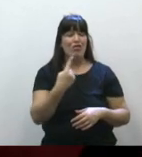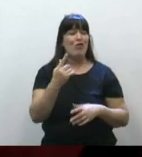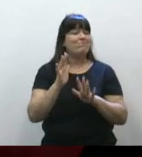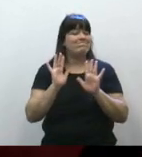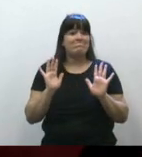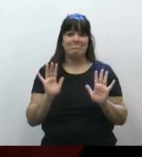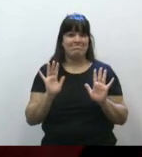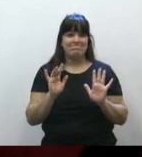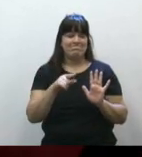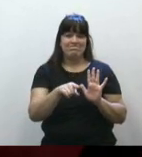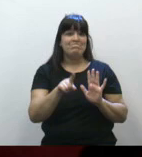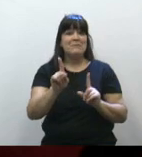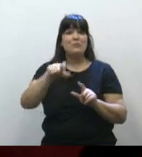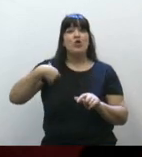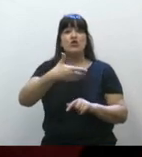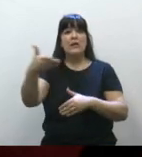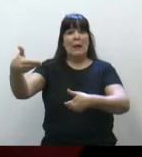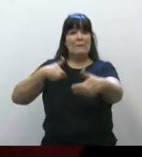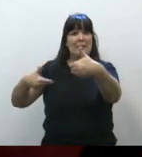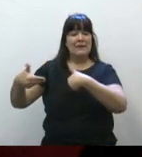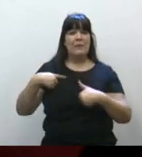altura de las demandas sociales